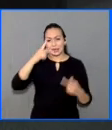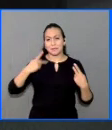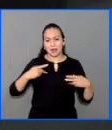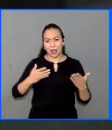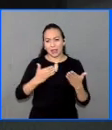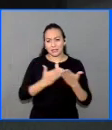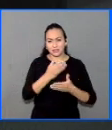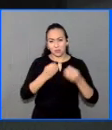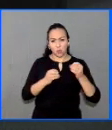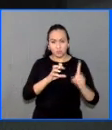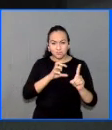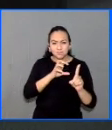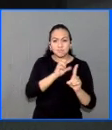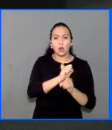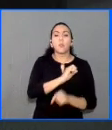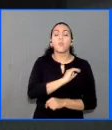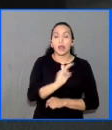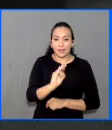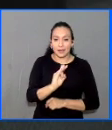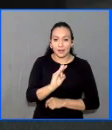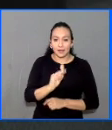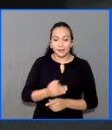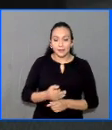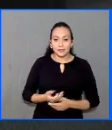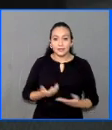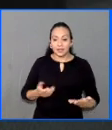el Estado constitucional,